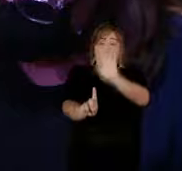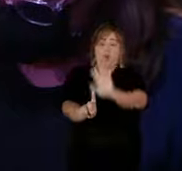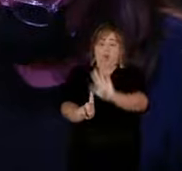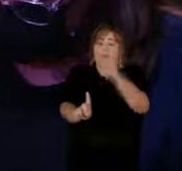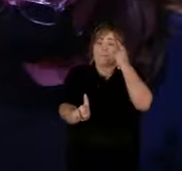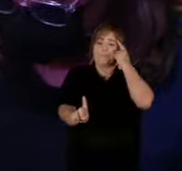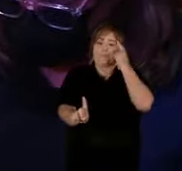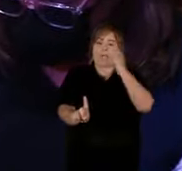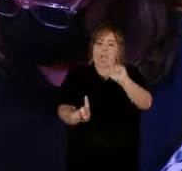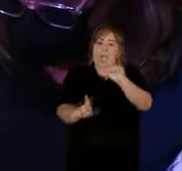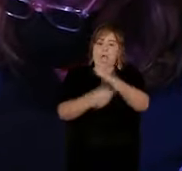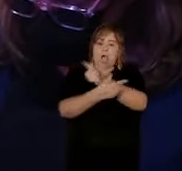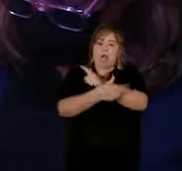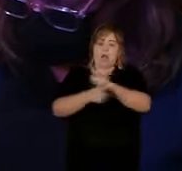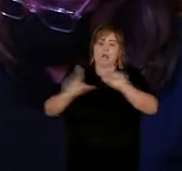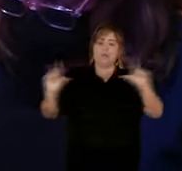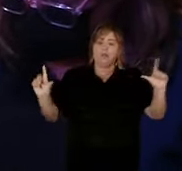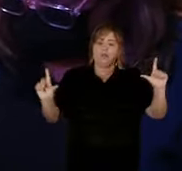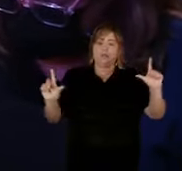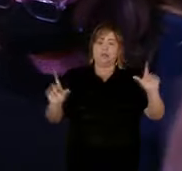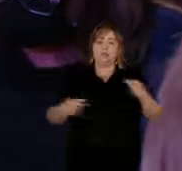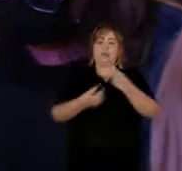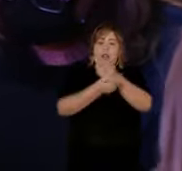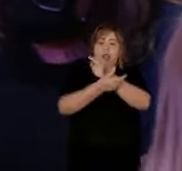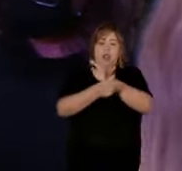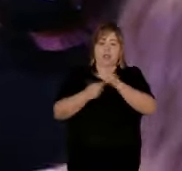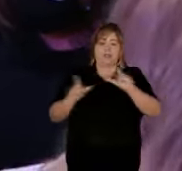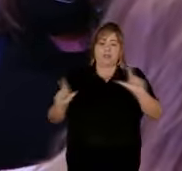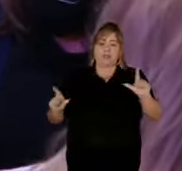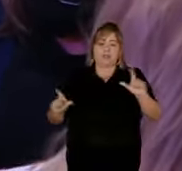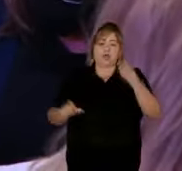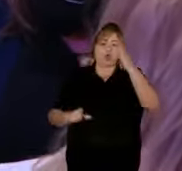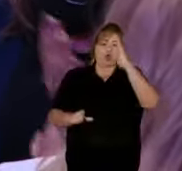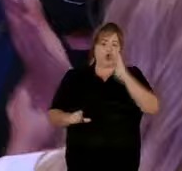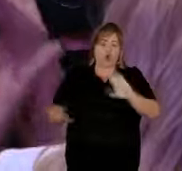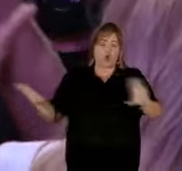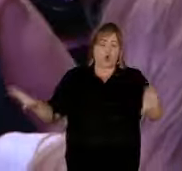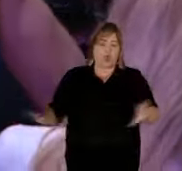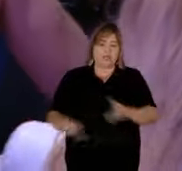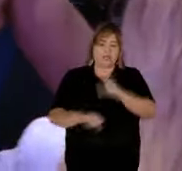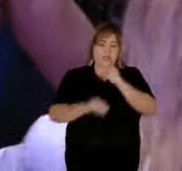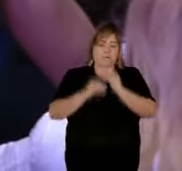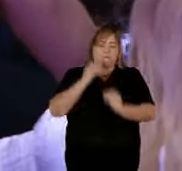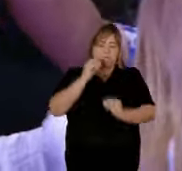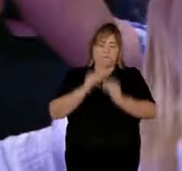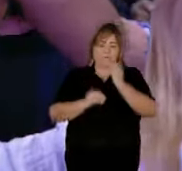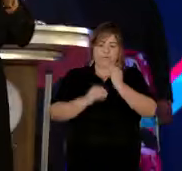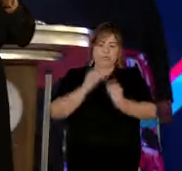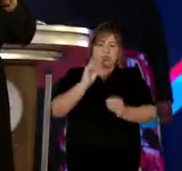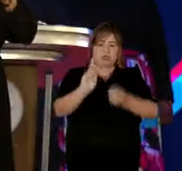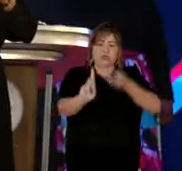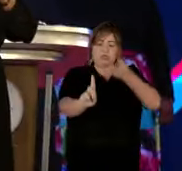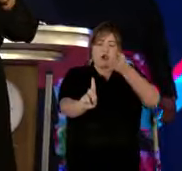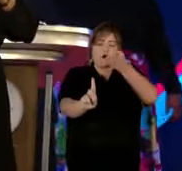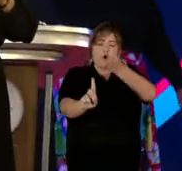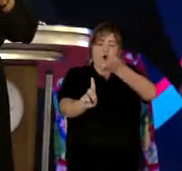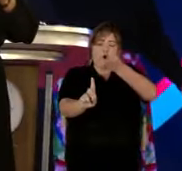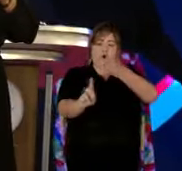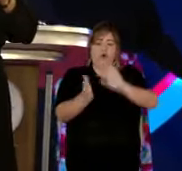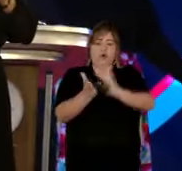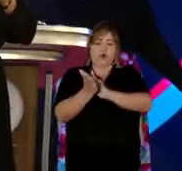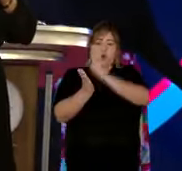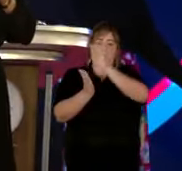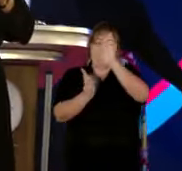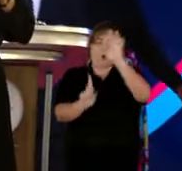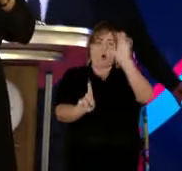libre, libre. Dios está haciendo algo en esa arena bien lindo. Oh, gloria, oh, gloria.